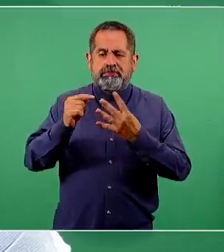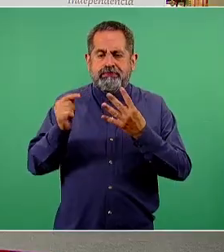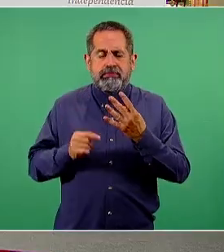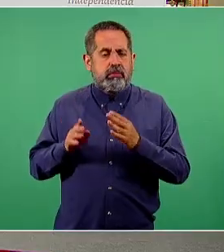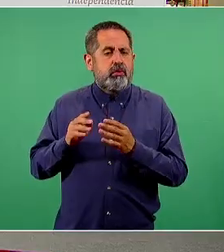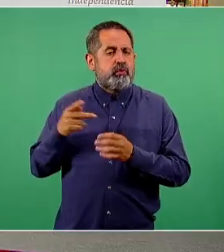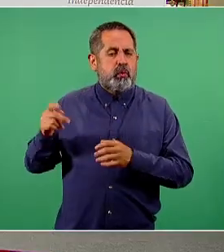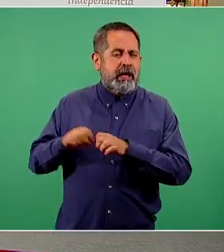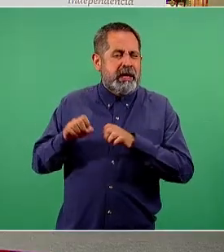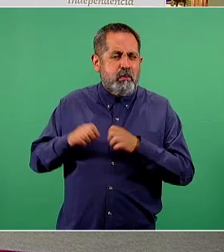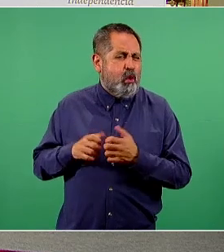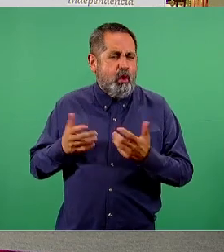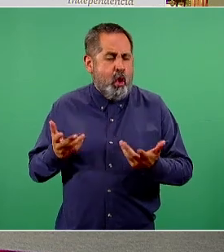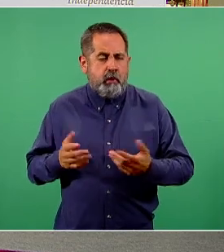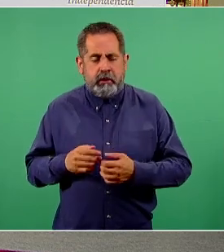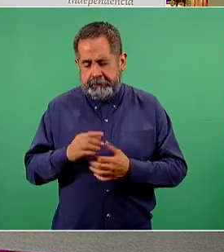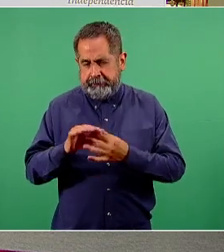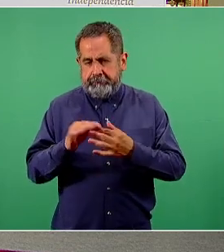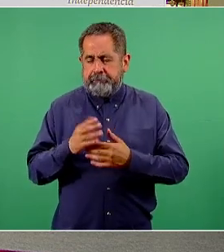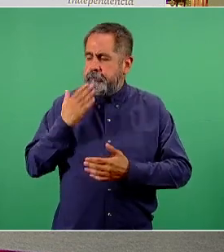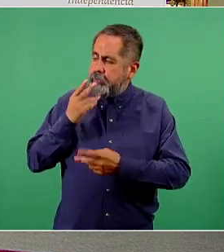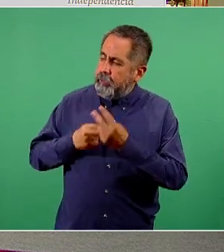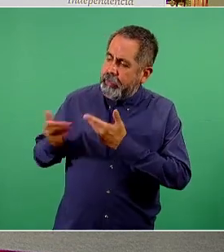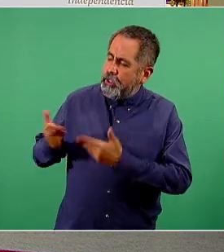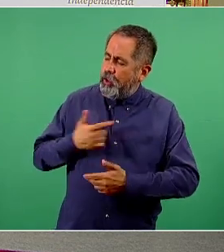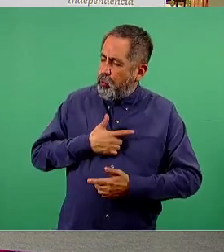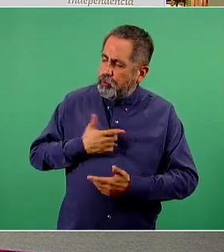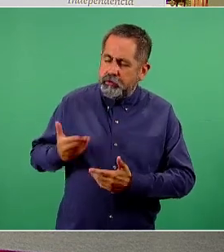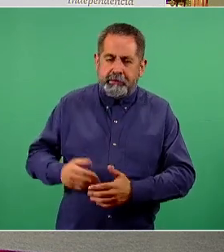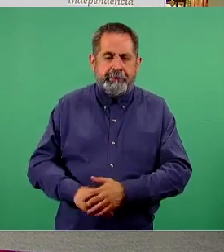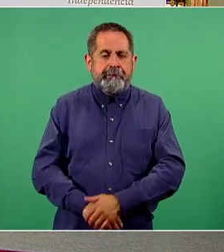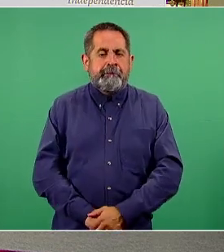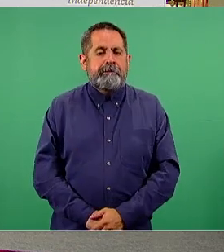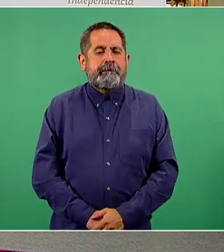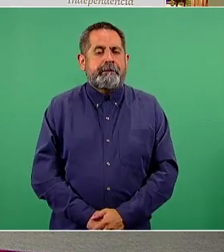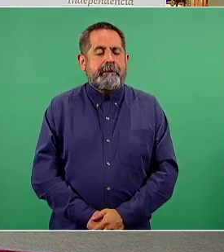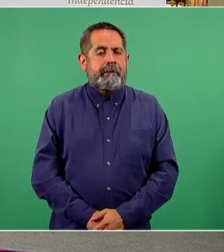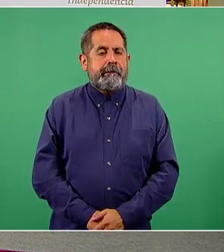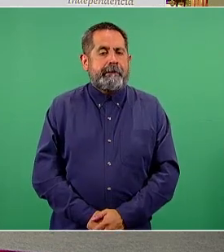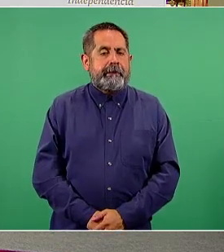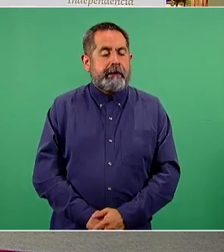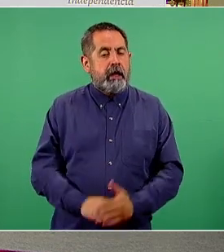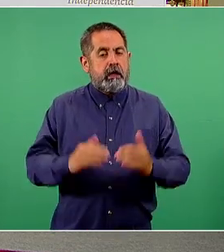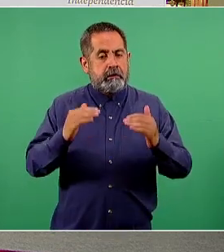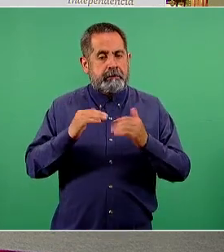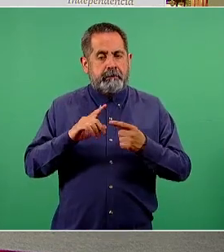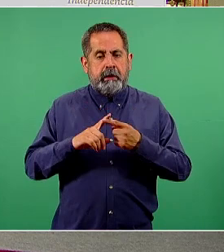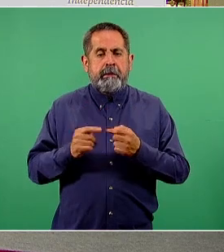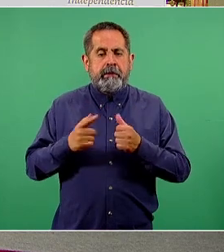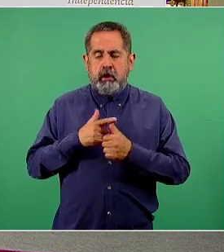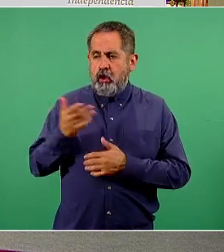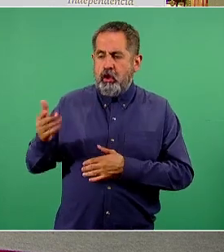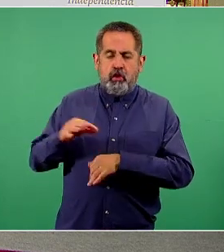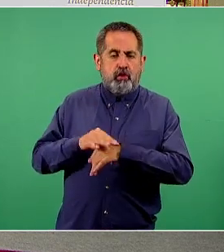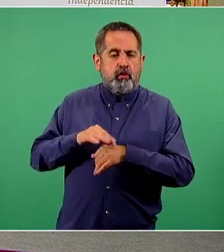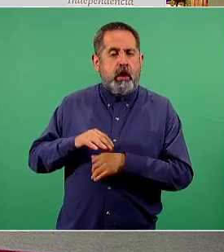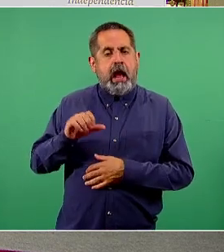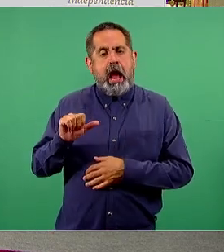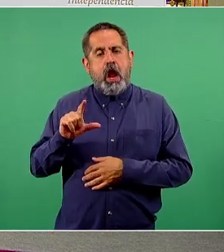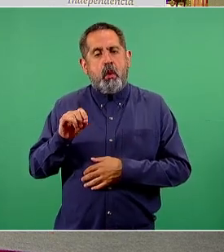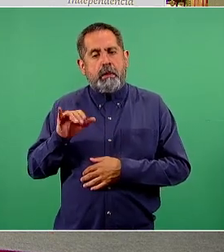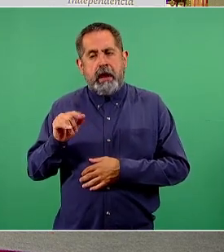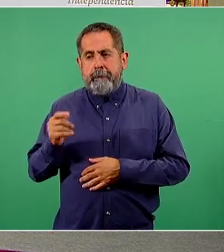su equipo. Bienvenido, Víctor Hugo, qué gusto que estés aquí. Vamos entonces a pasar en ese orden. Le pido al doctor Alomía si